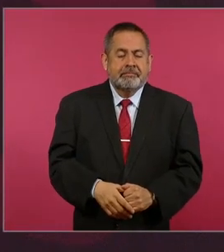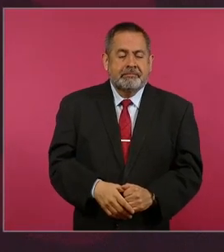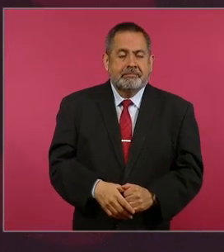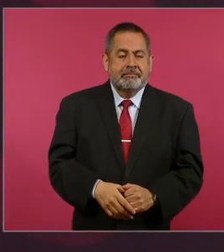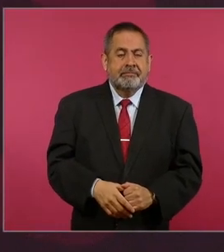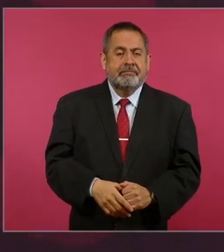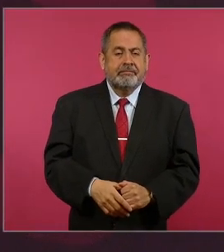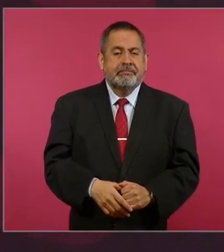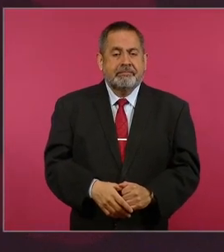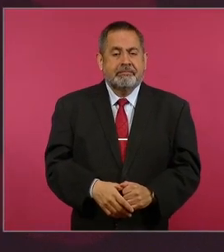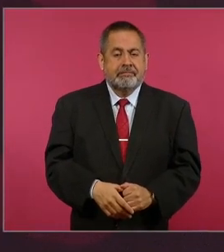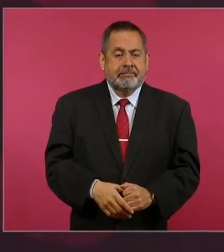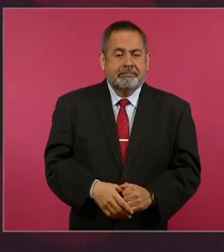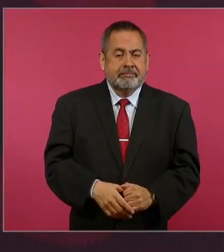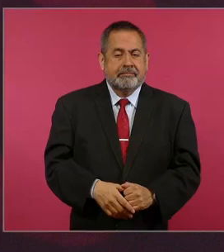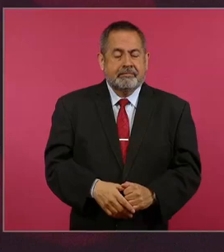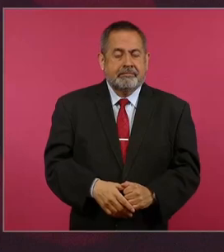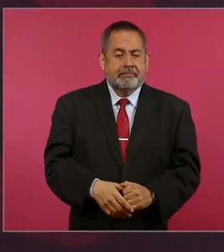porque